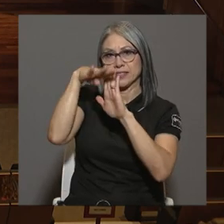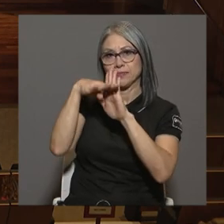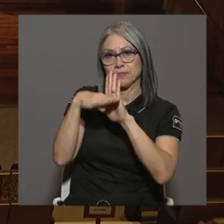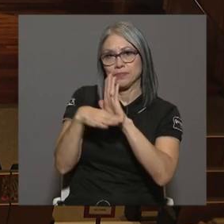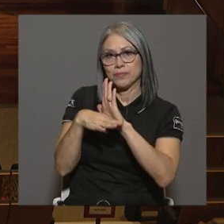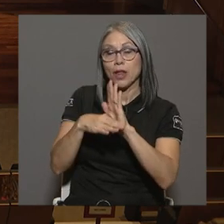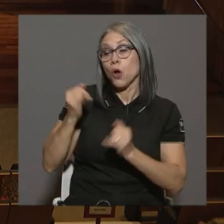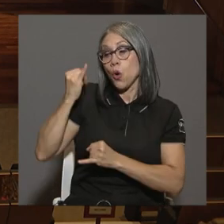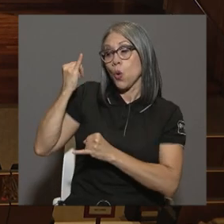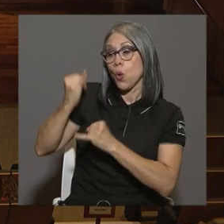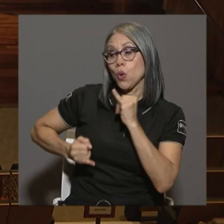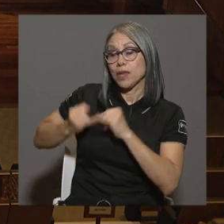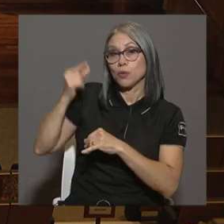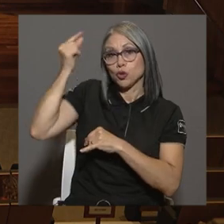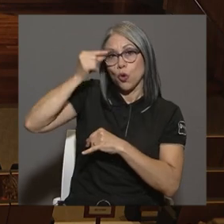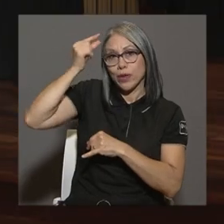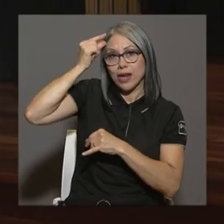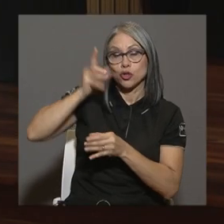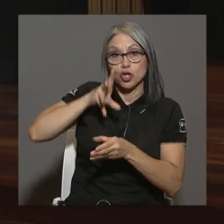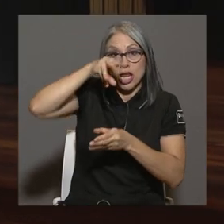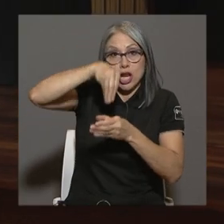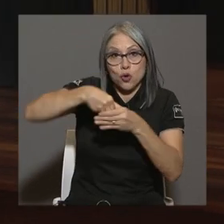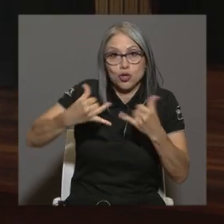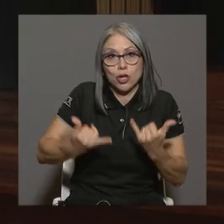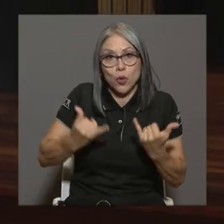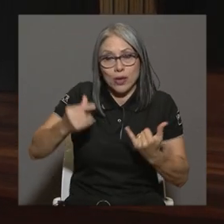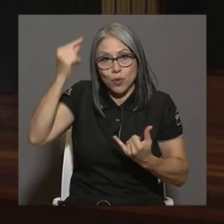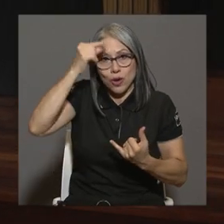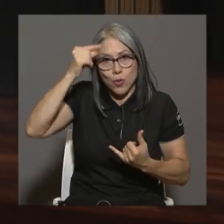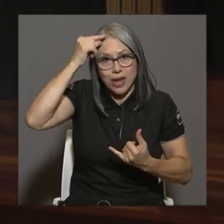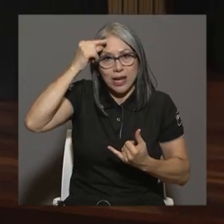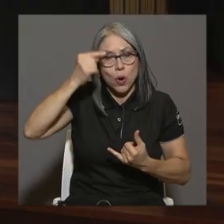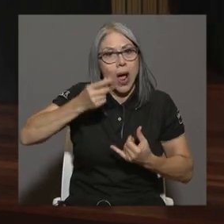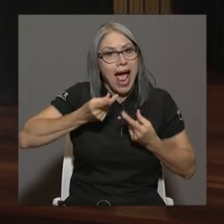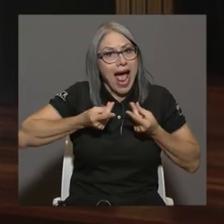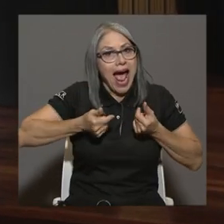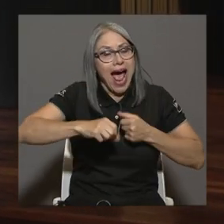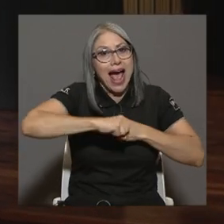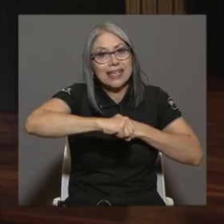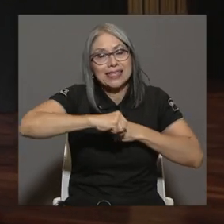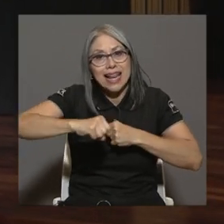últimos gobiernos, incluyendo el actual, aceleraron el